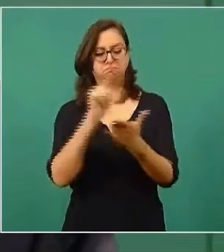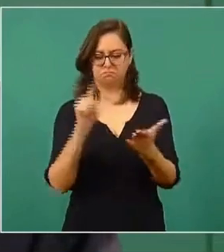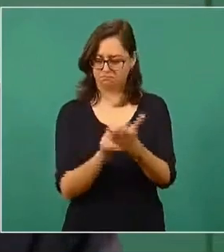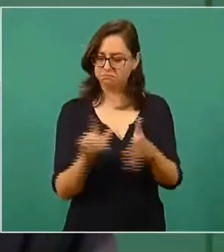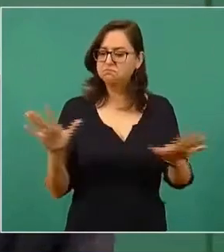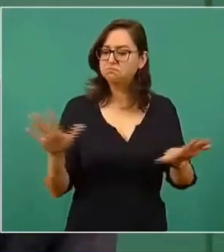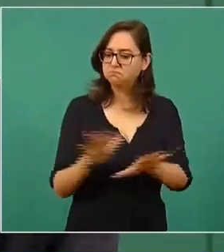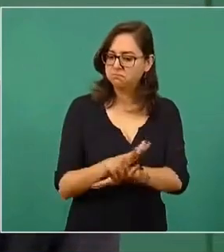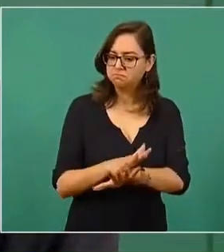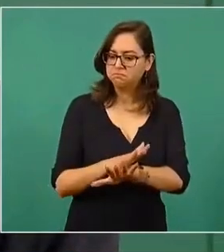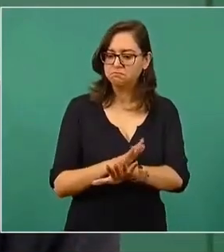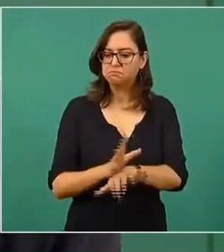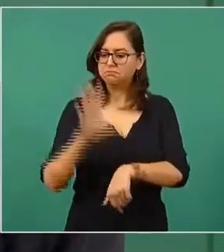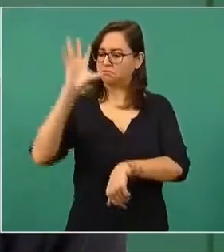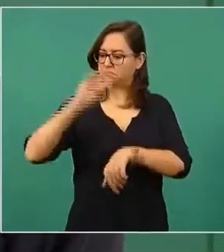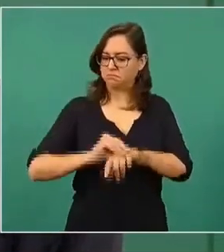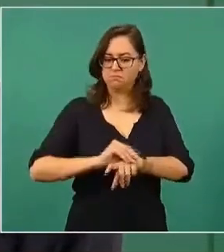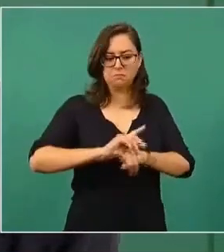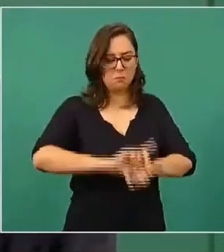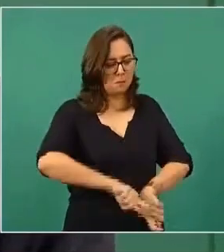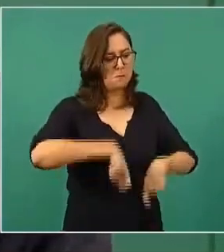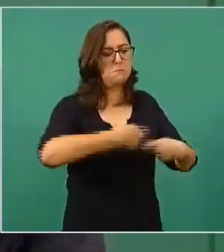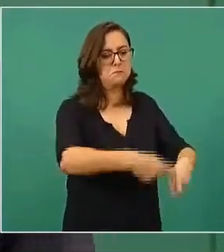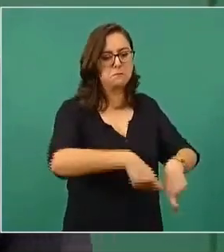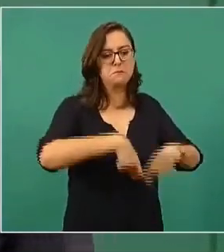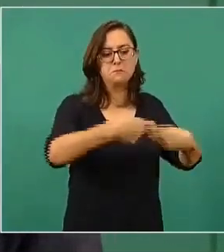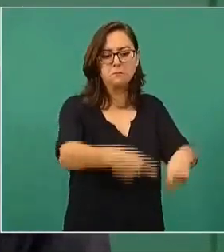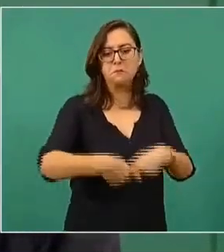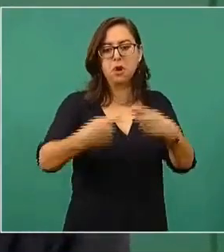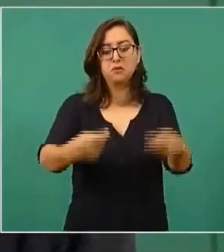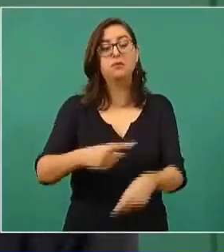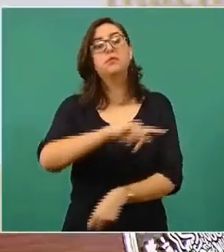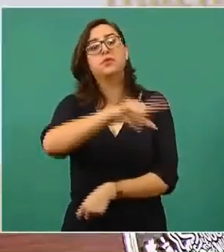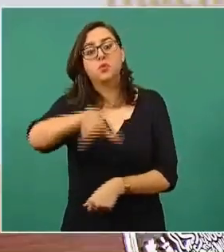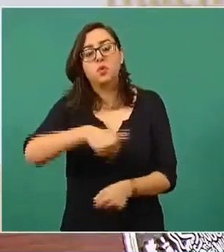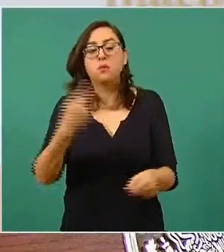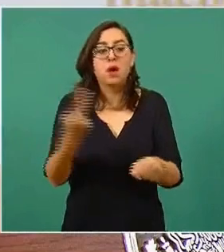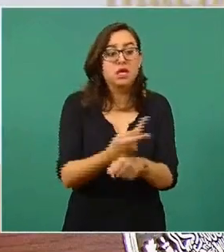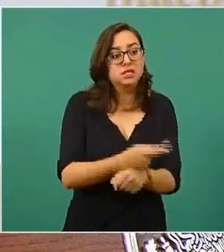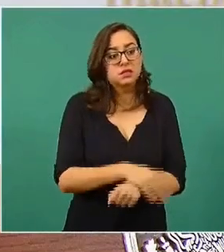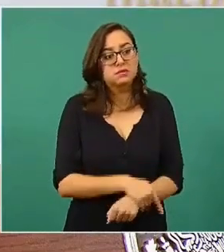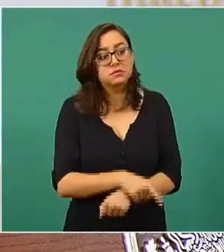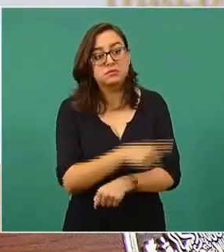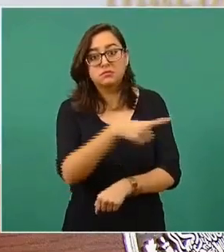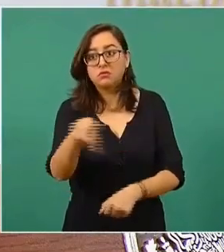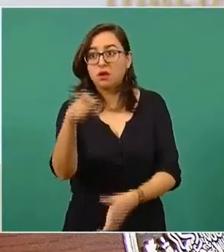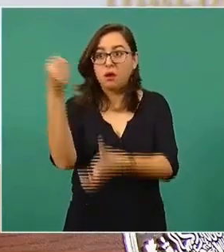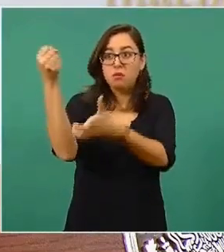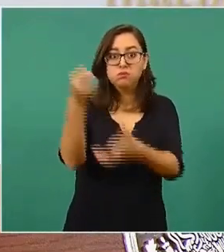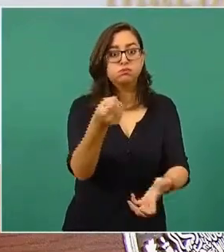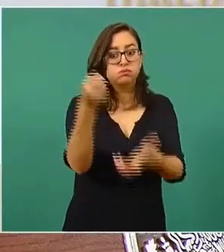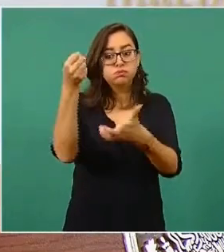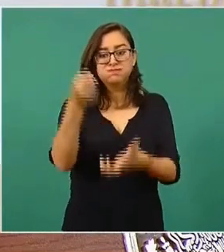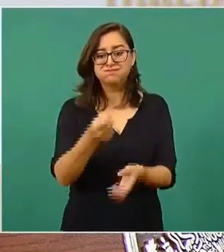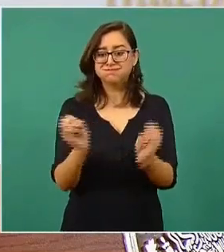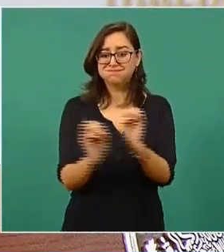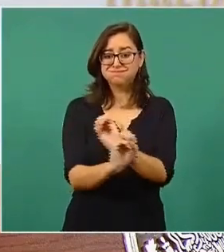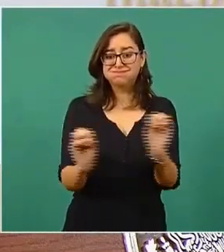invirtieron para extraer petróleo. No, especularon,